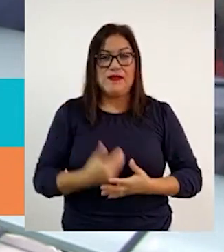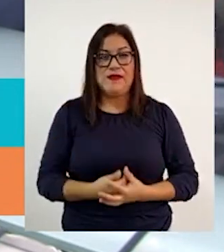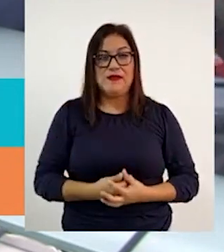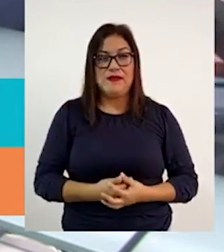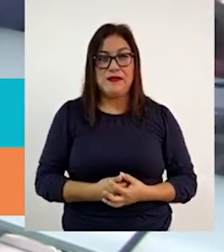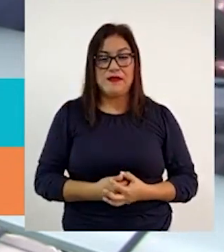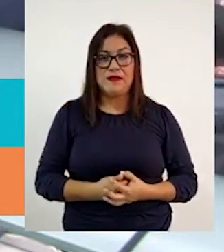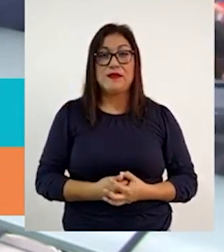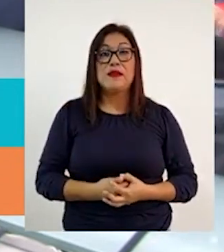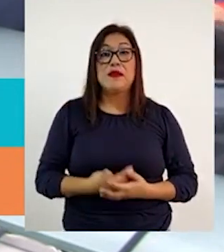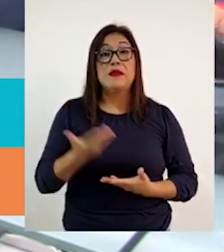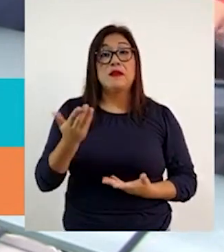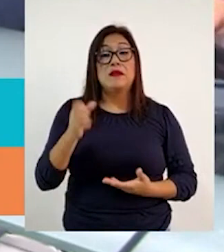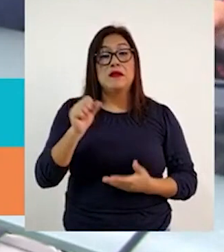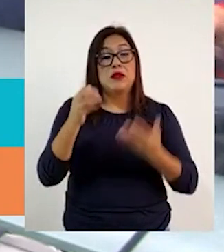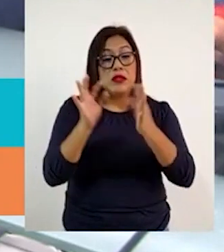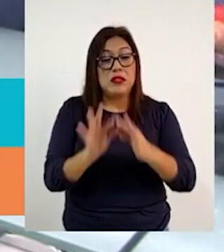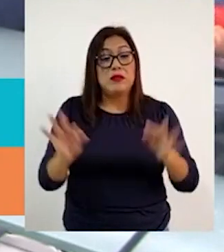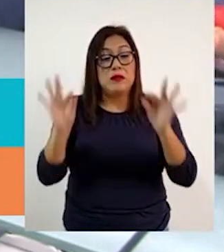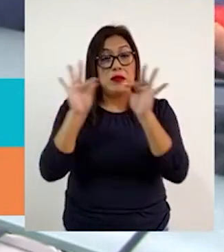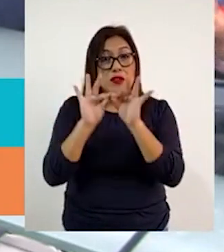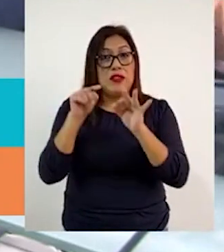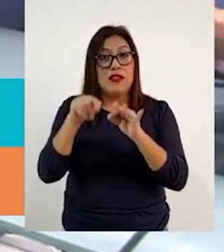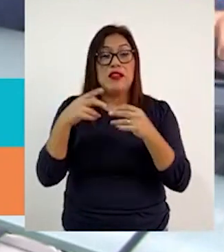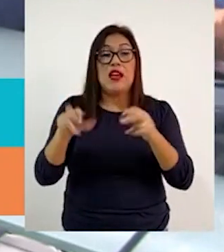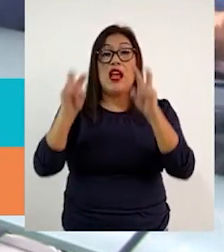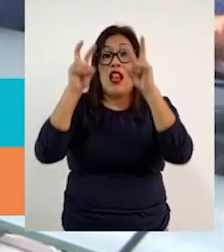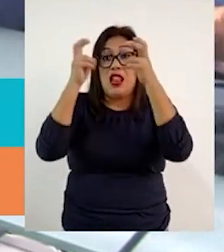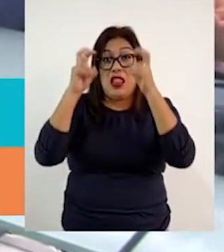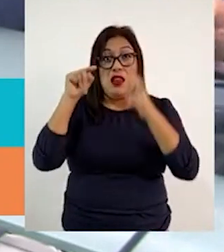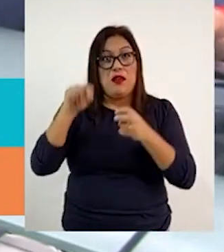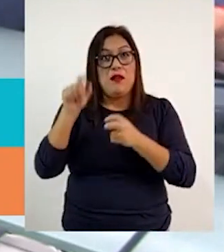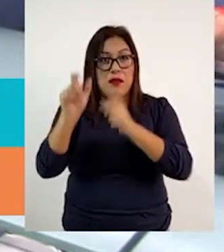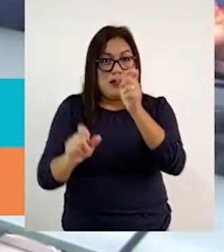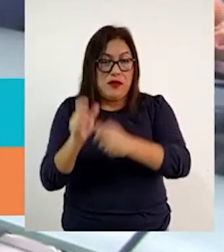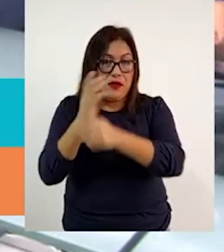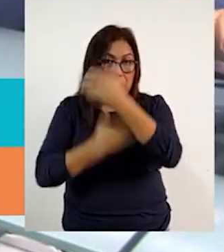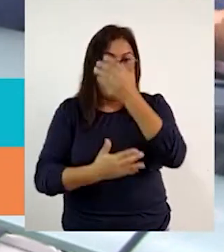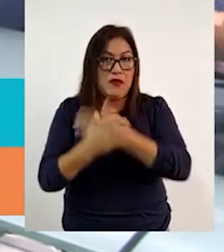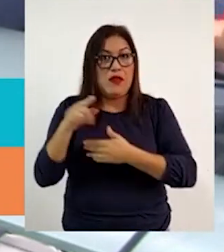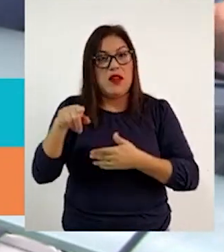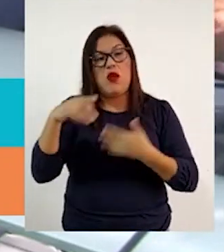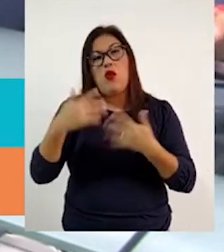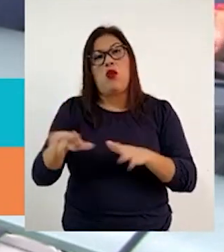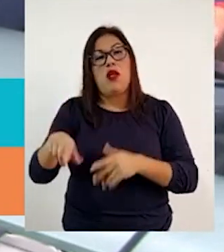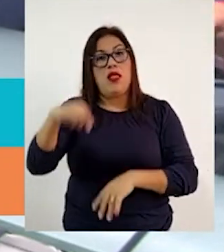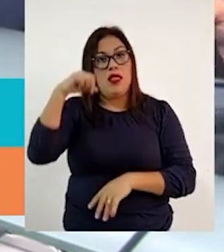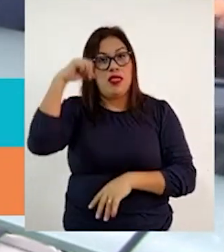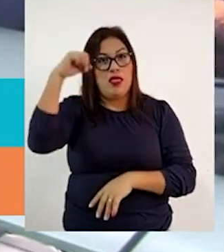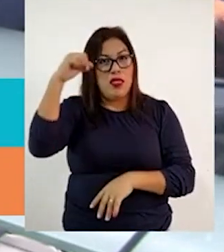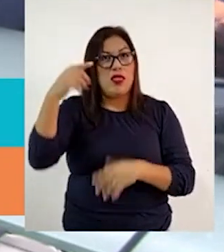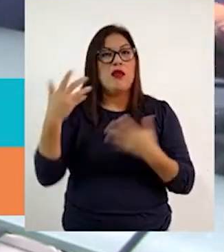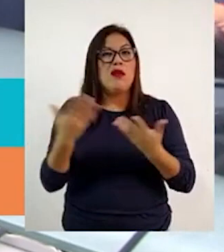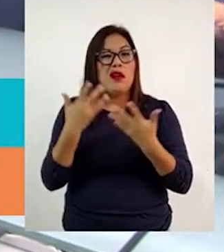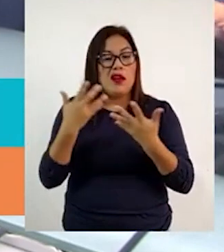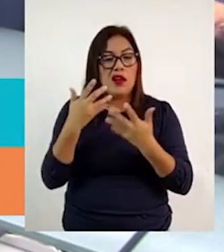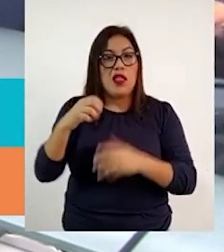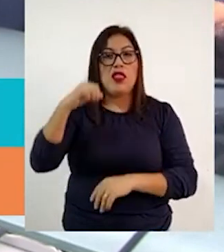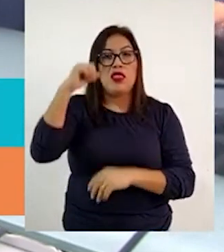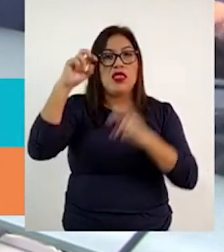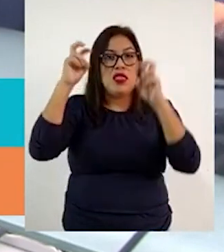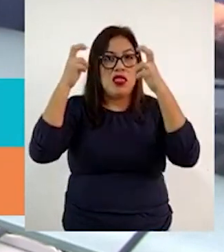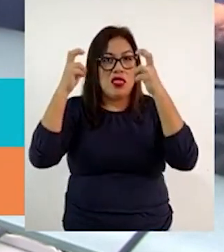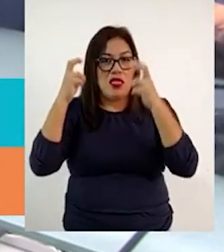Es importante eso, porque hoy el tema de la persona con discapacidad es un tema de derechos humanos. Ya no es el enfoque